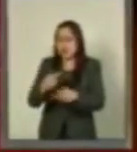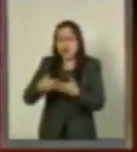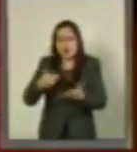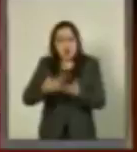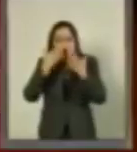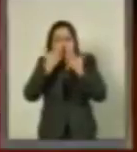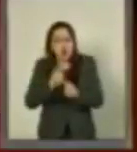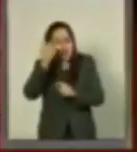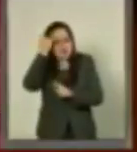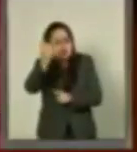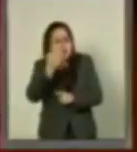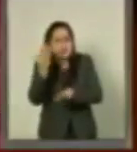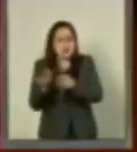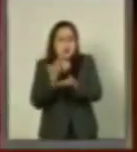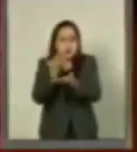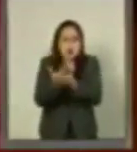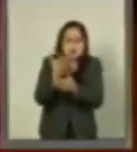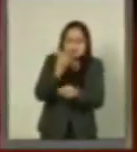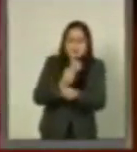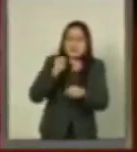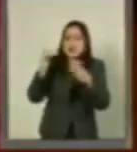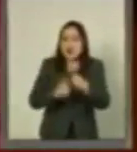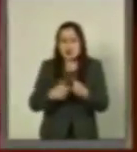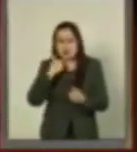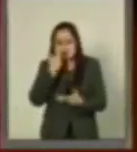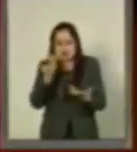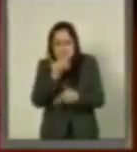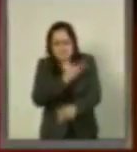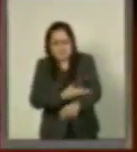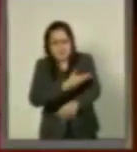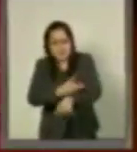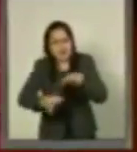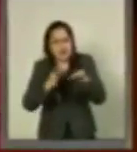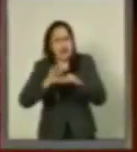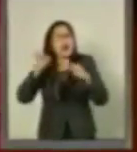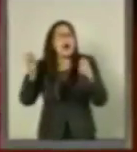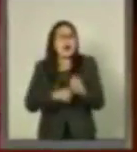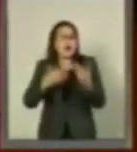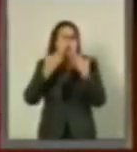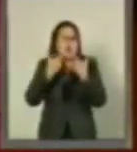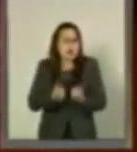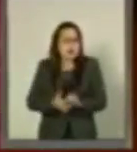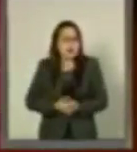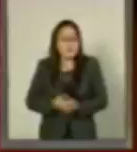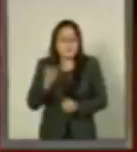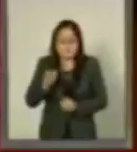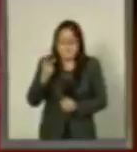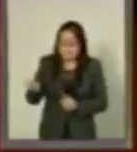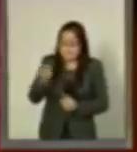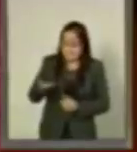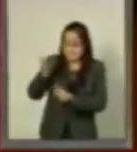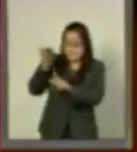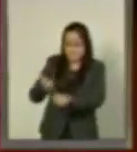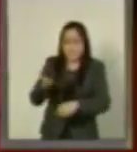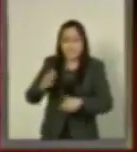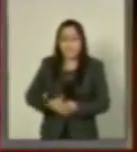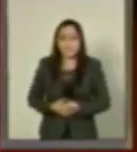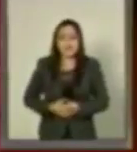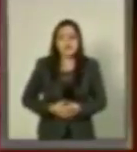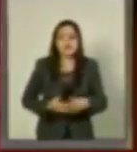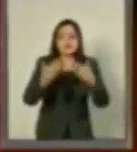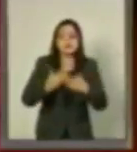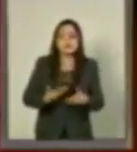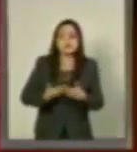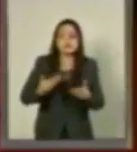nada que llame la atención y que se estén tomando precauciones. Esa es una pregunta que tengo yo. La